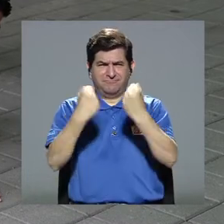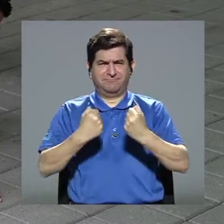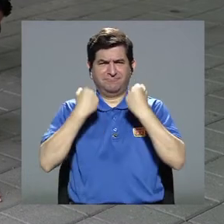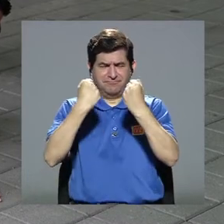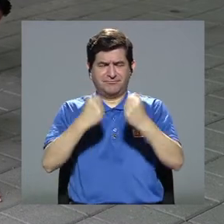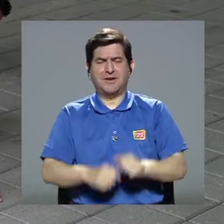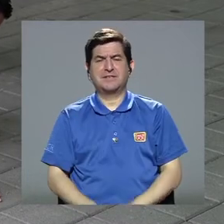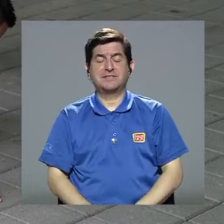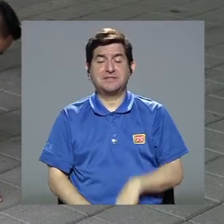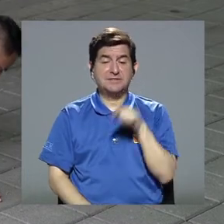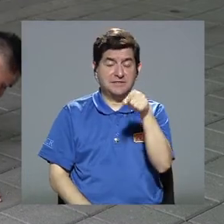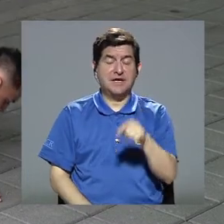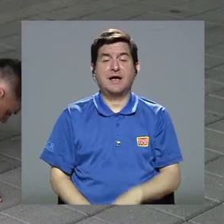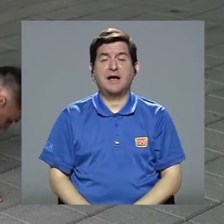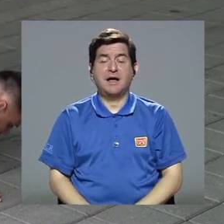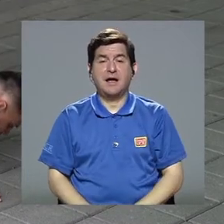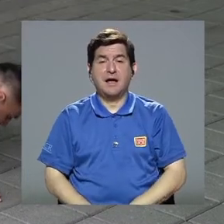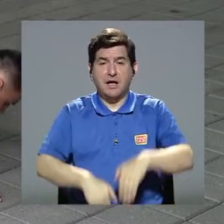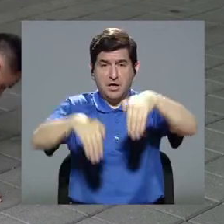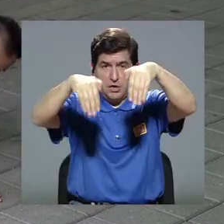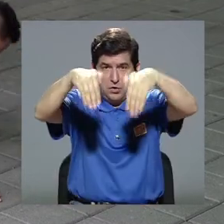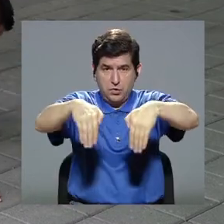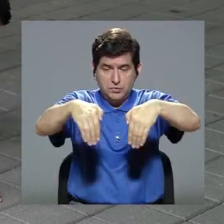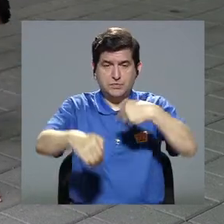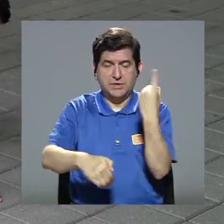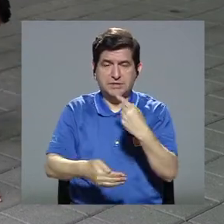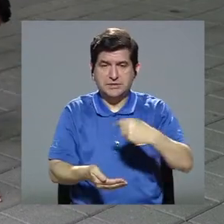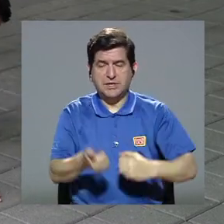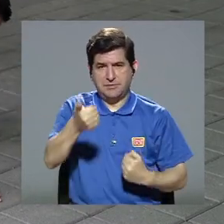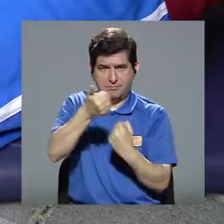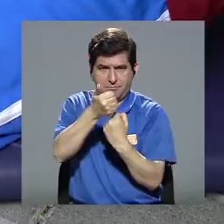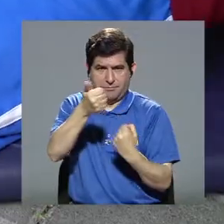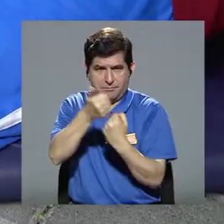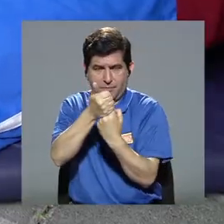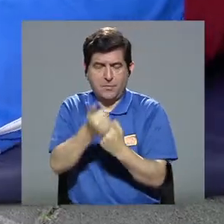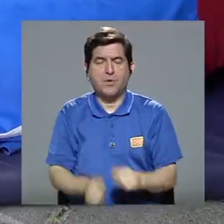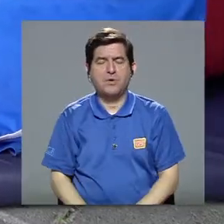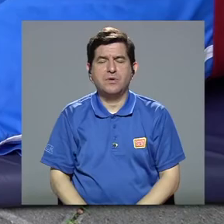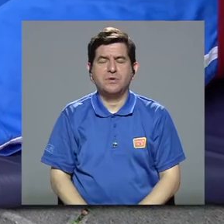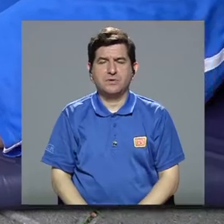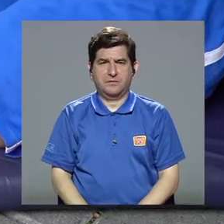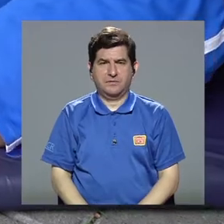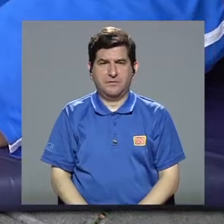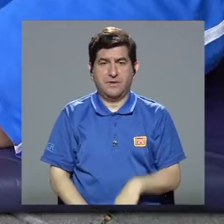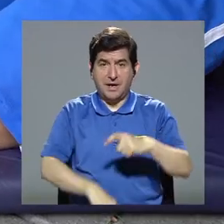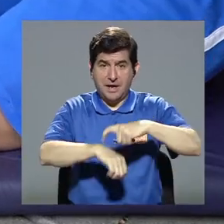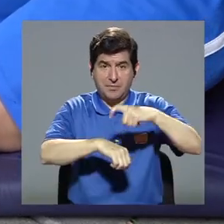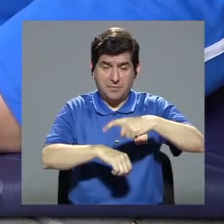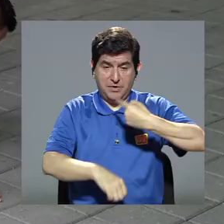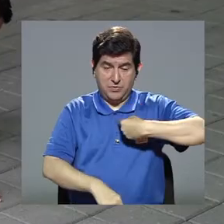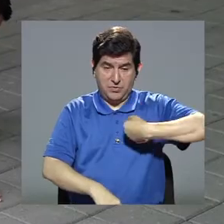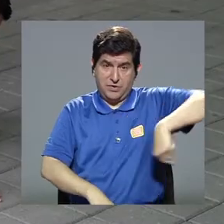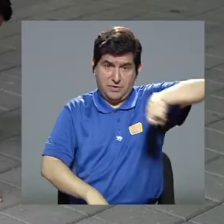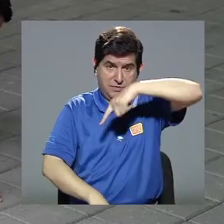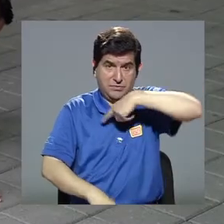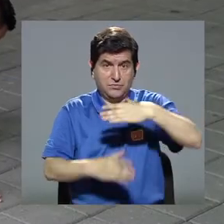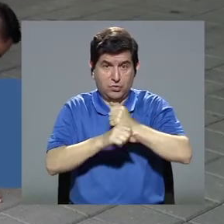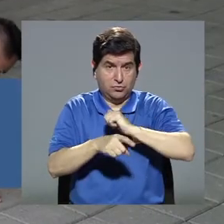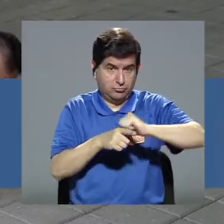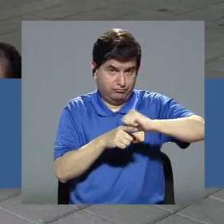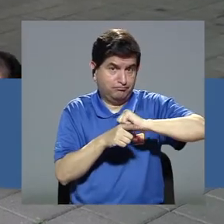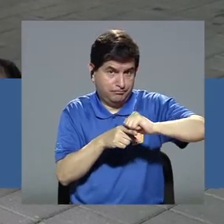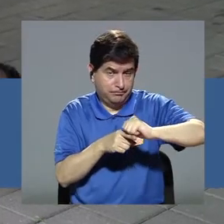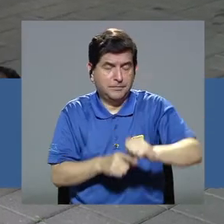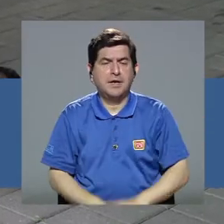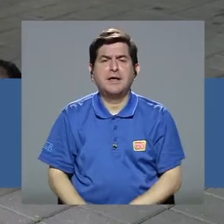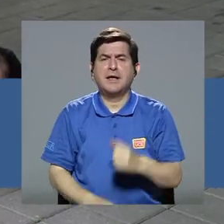fortalecer. Los pies siempre van apoyados en el piso para darnos un mayor soporte a la hora de hacer el ejercicio.